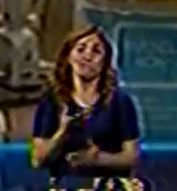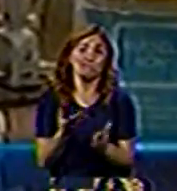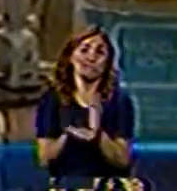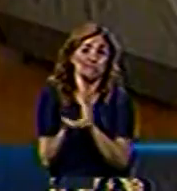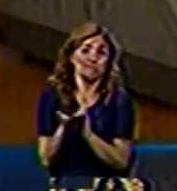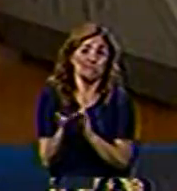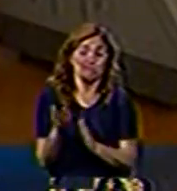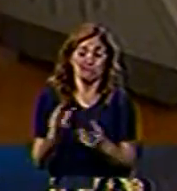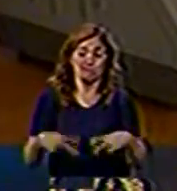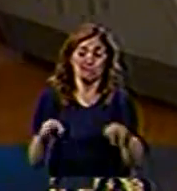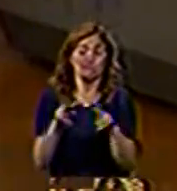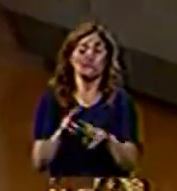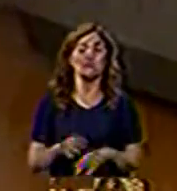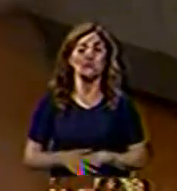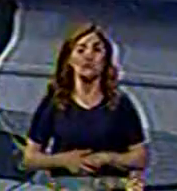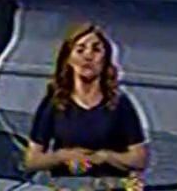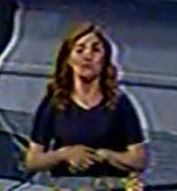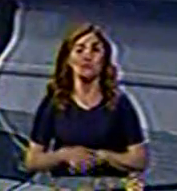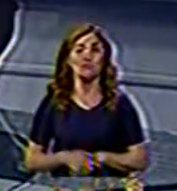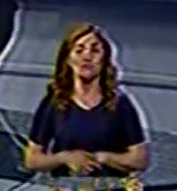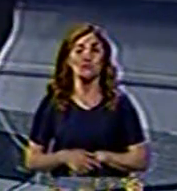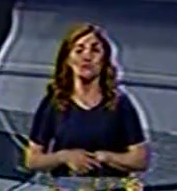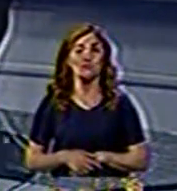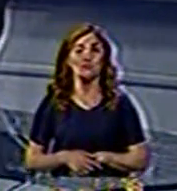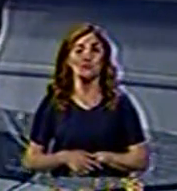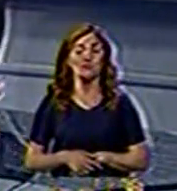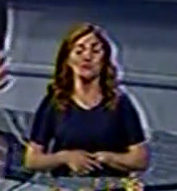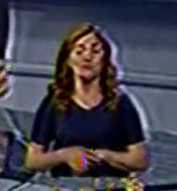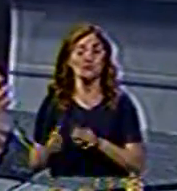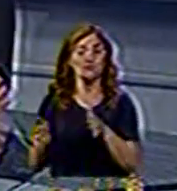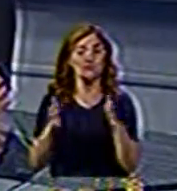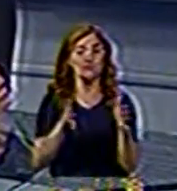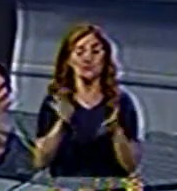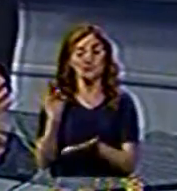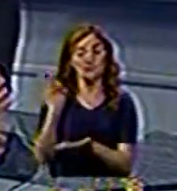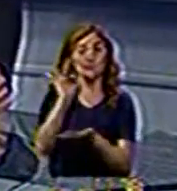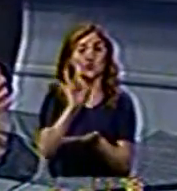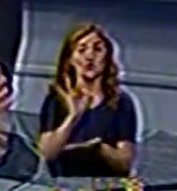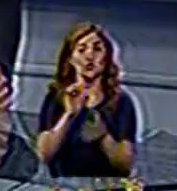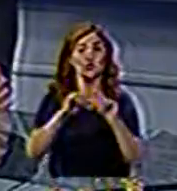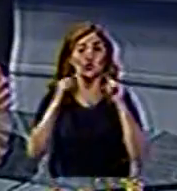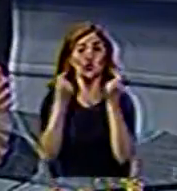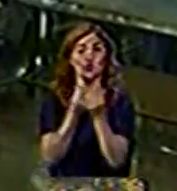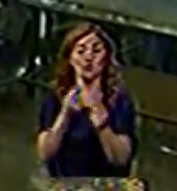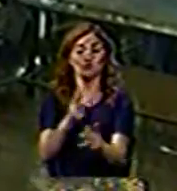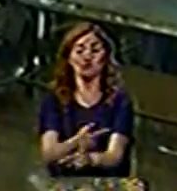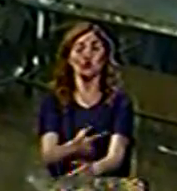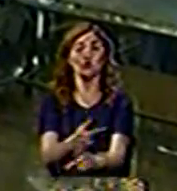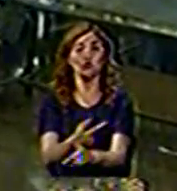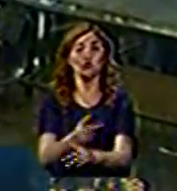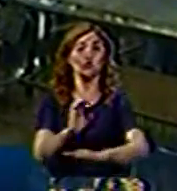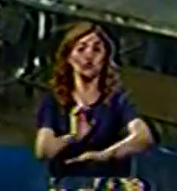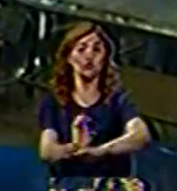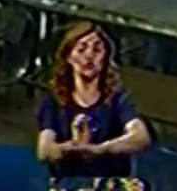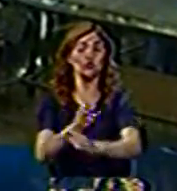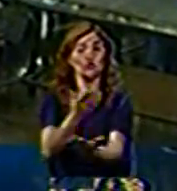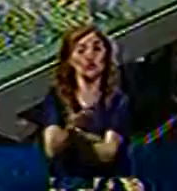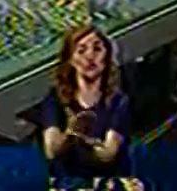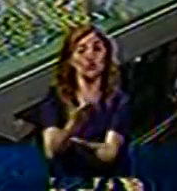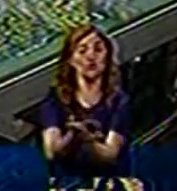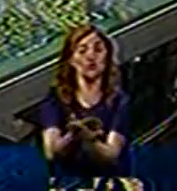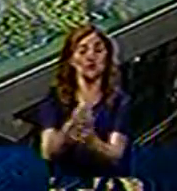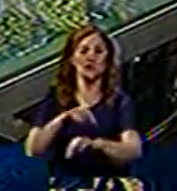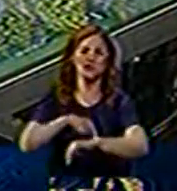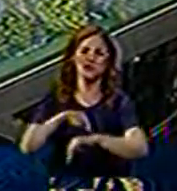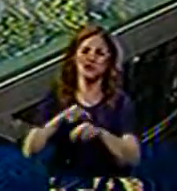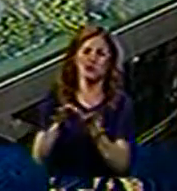fijando el sueldo. Luis Antonio Ruiz, 24 horas. Y mientras tanto, los representantes de los gremios productivos del país plantearon una